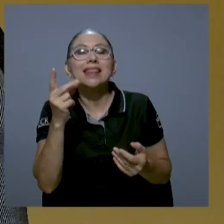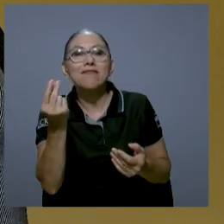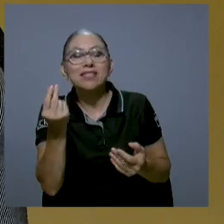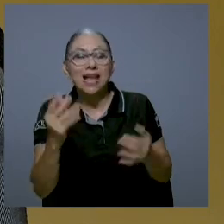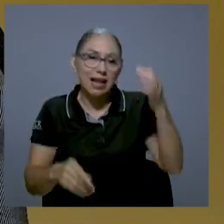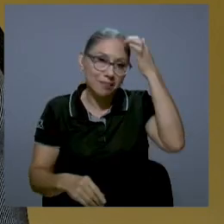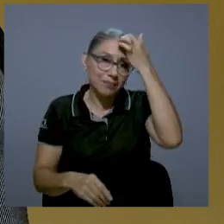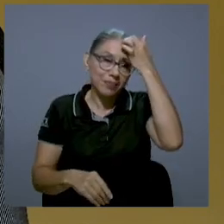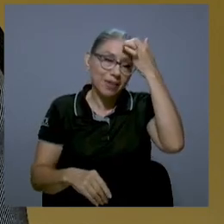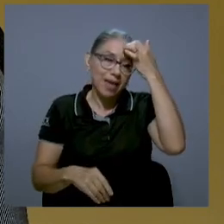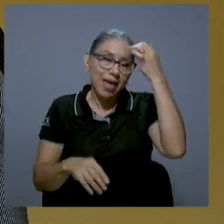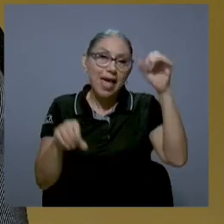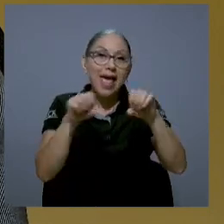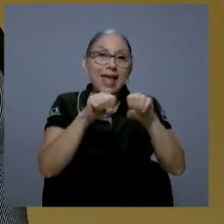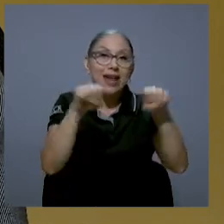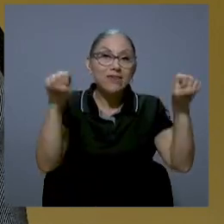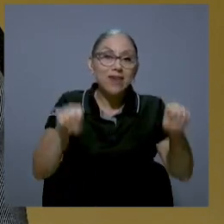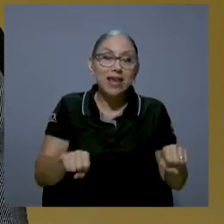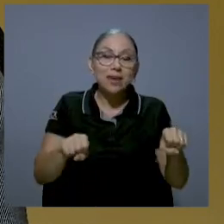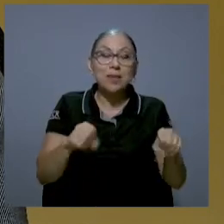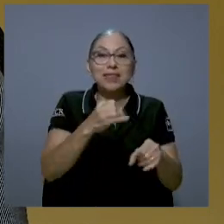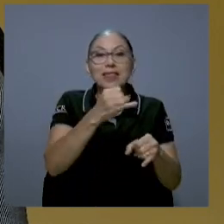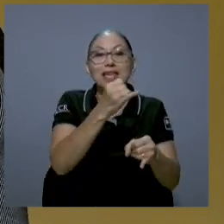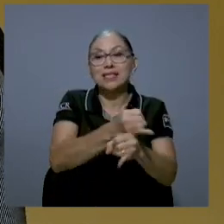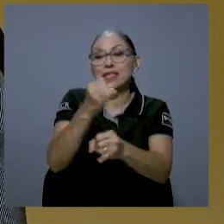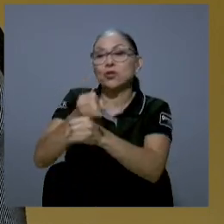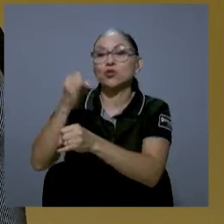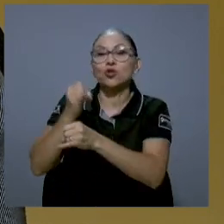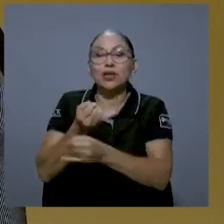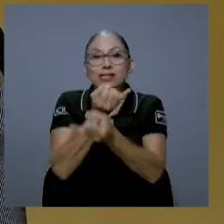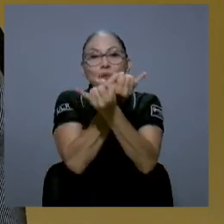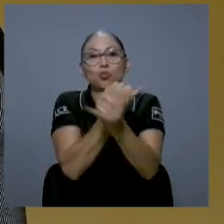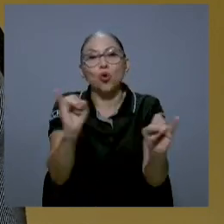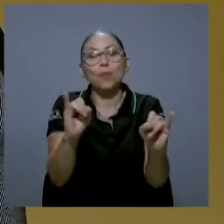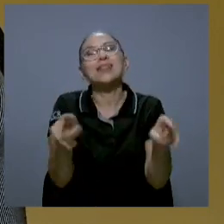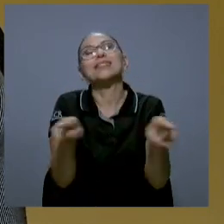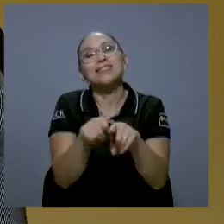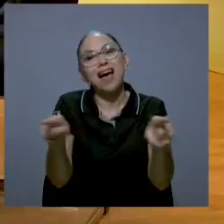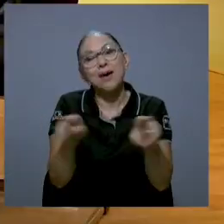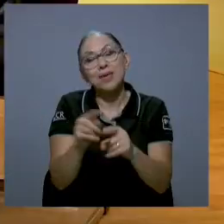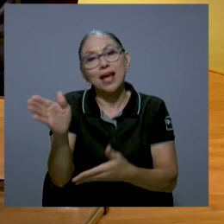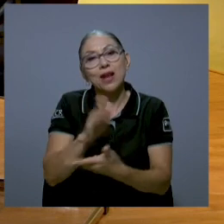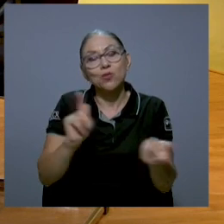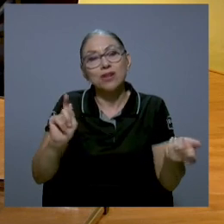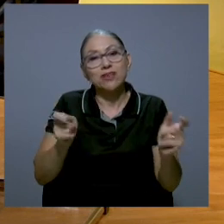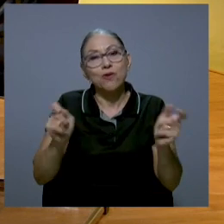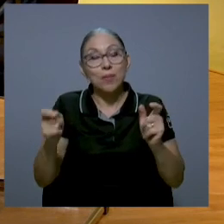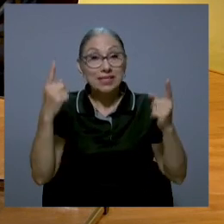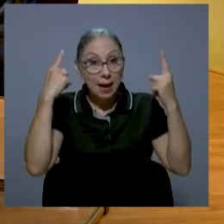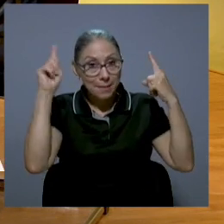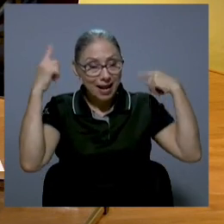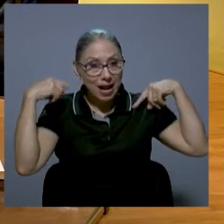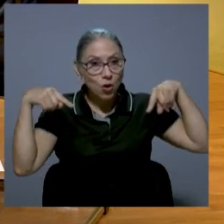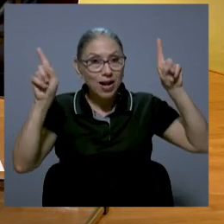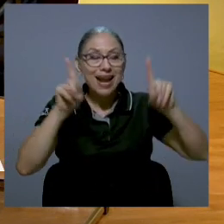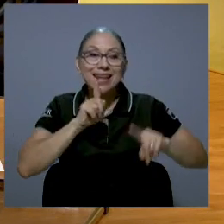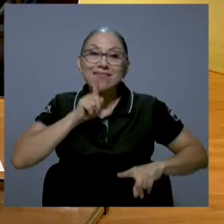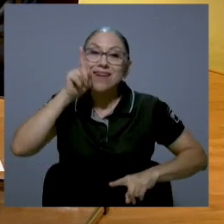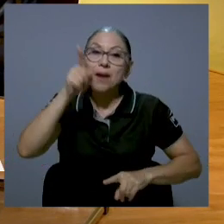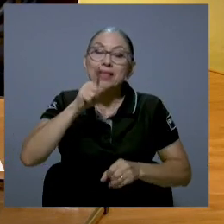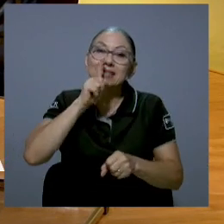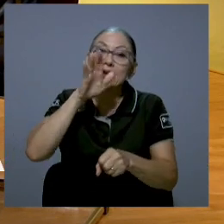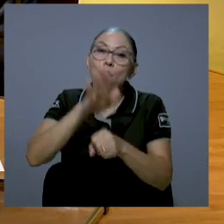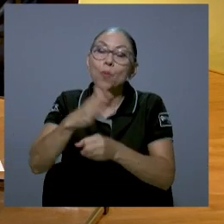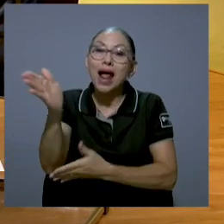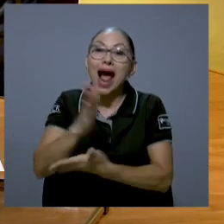el régimen de las instituciones autónomas también hay que hacer algunas reformas para lograr que efectivamente se cumpla algo que está en la